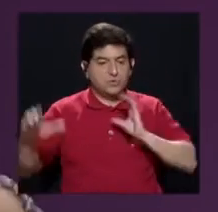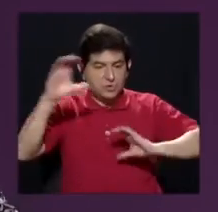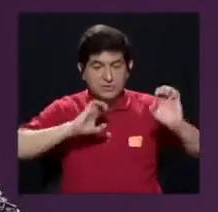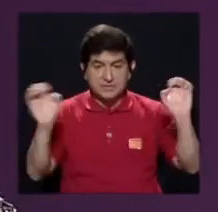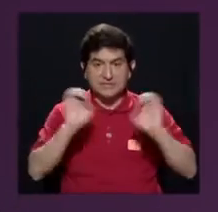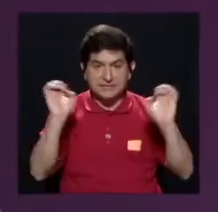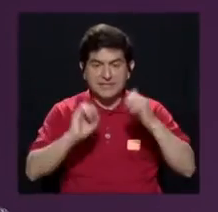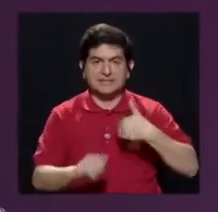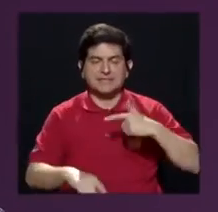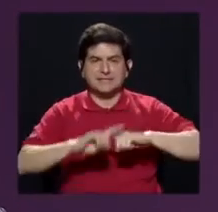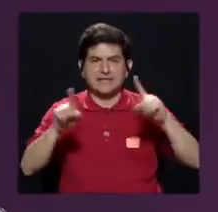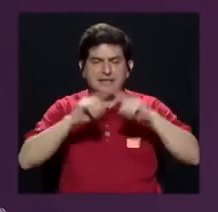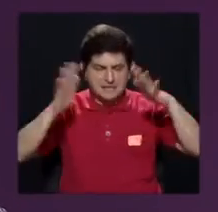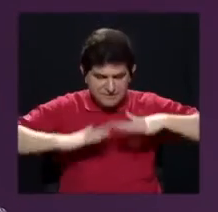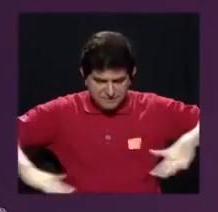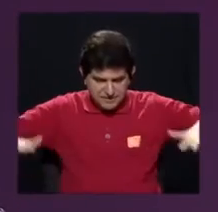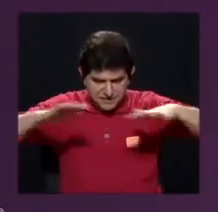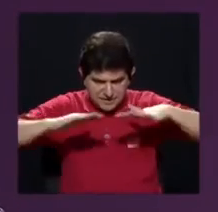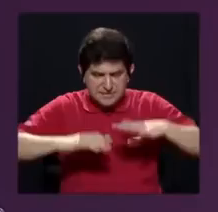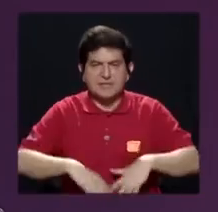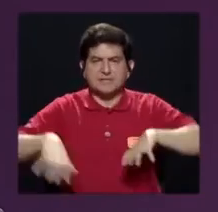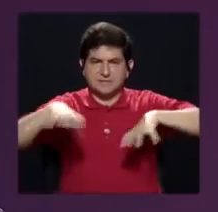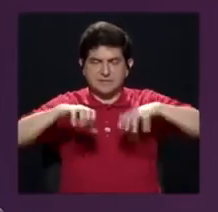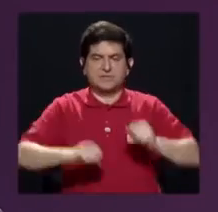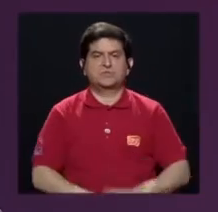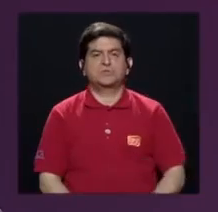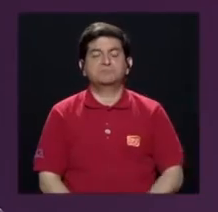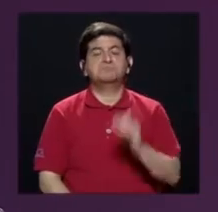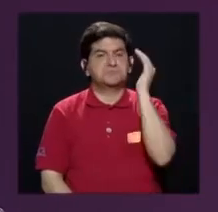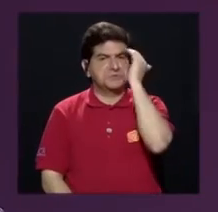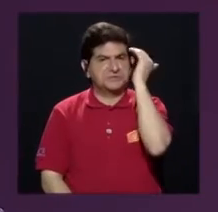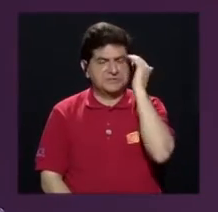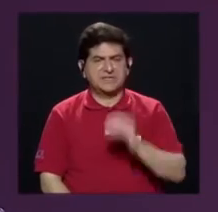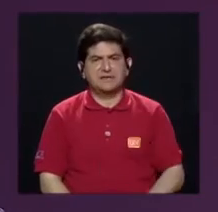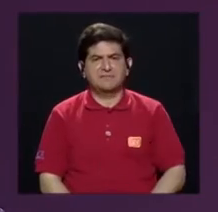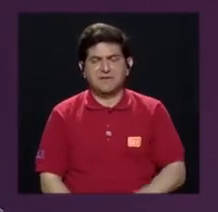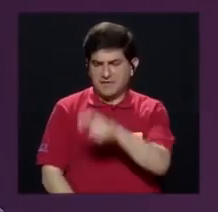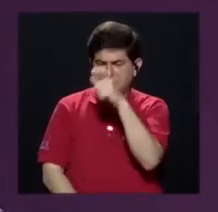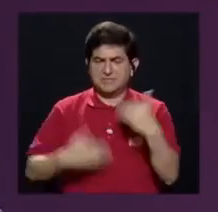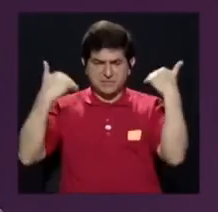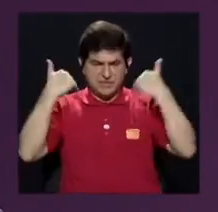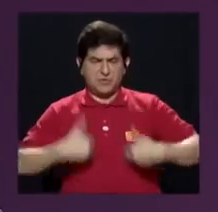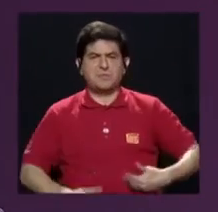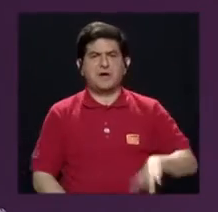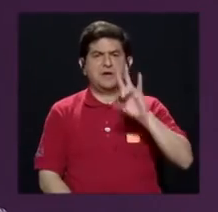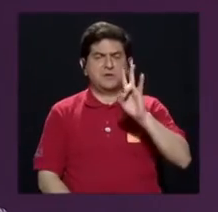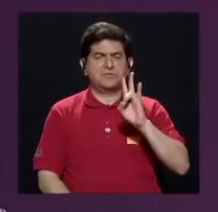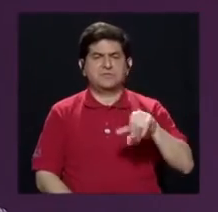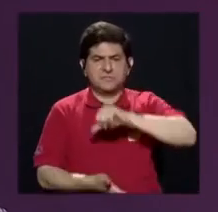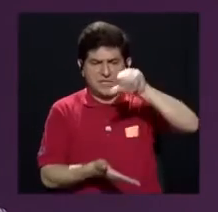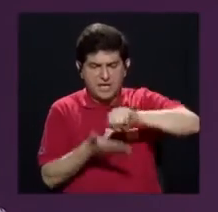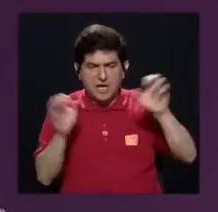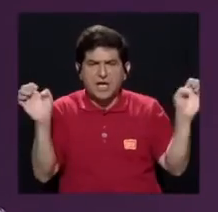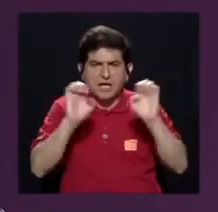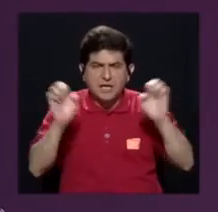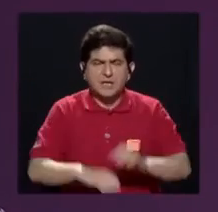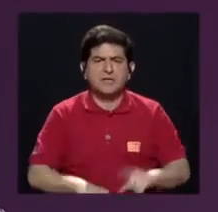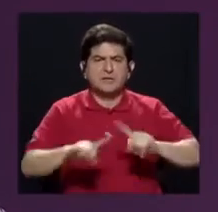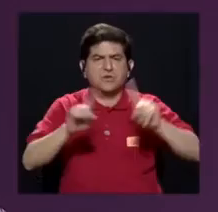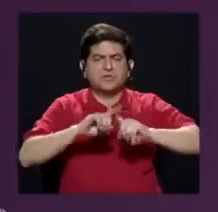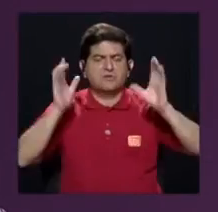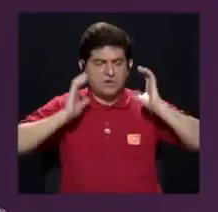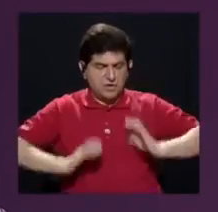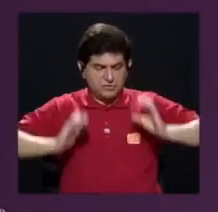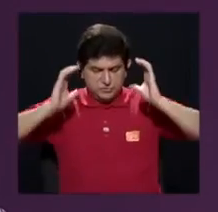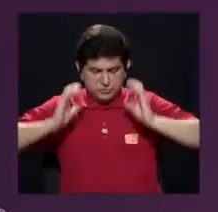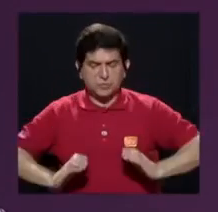energéticas tienen varios planos de acción. Por ejemplo, se sabe que el ser humano tenemos 7 centros de energía, varios